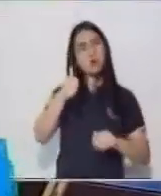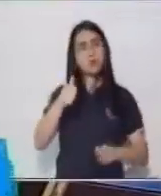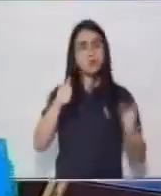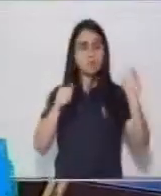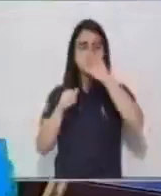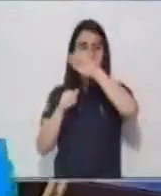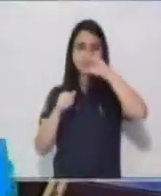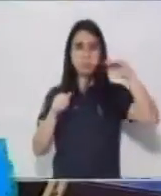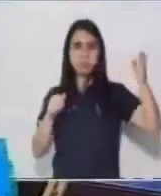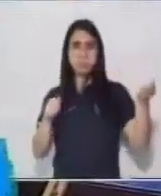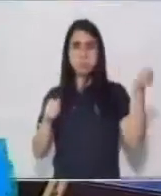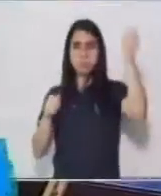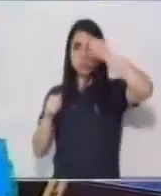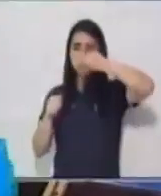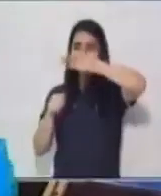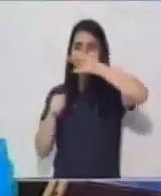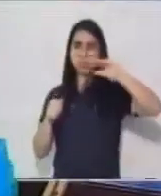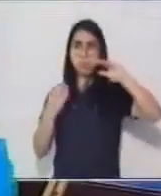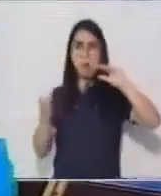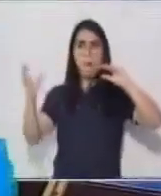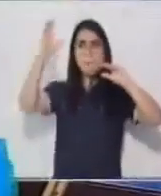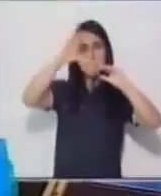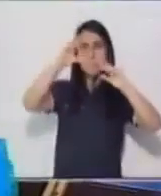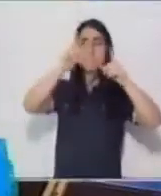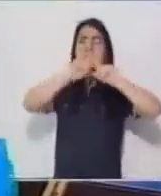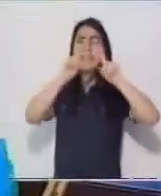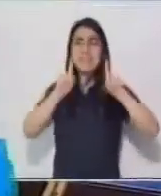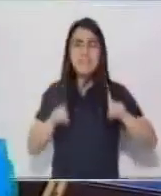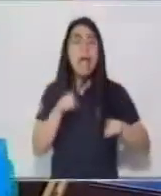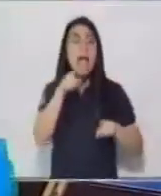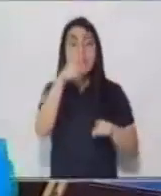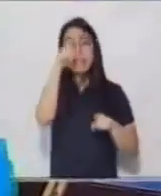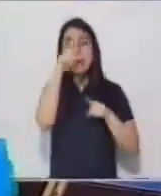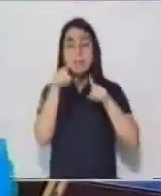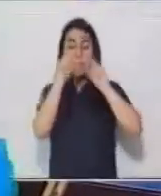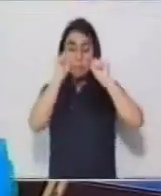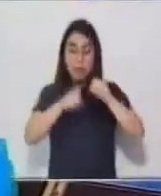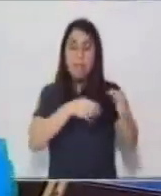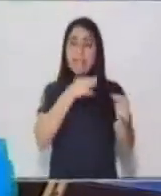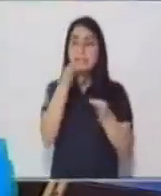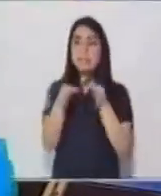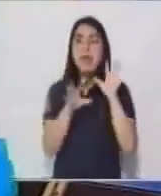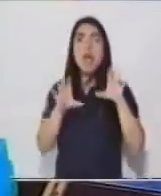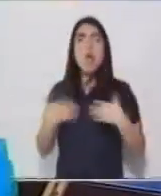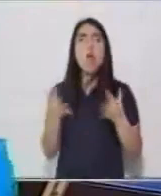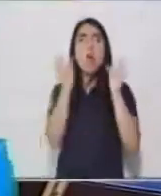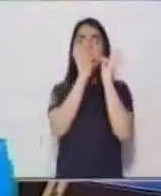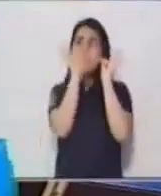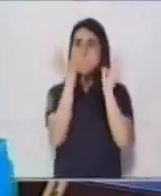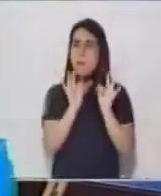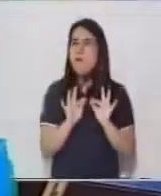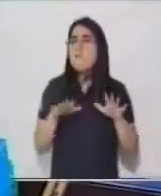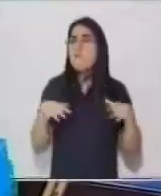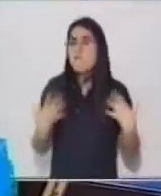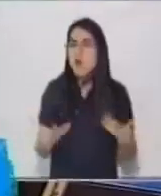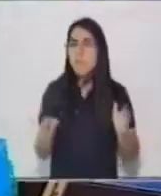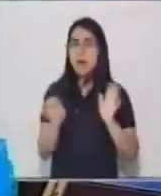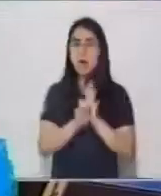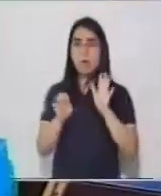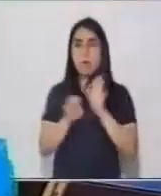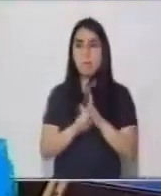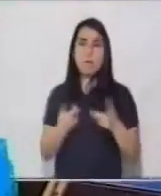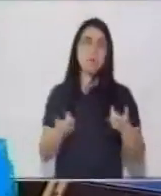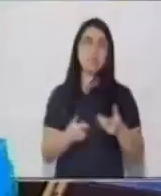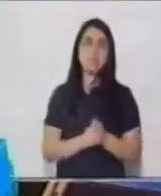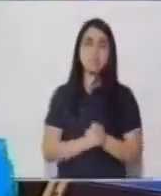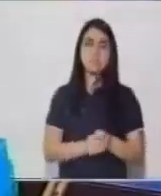espeso, lo utiliza con una cuchara, si no es, creo que así se le llama al instrumento, lo